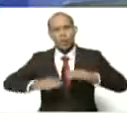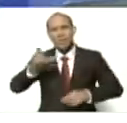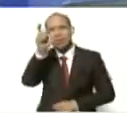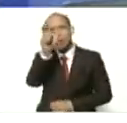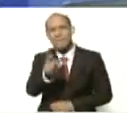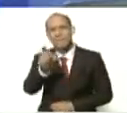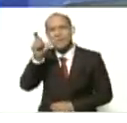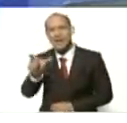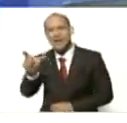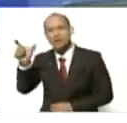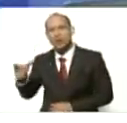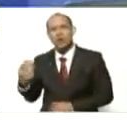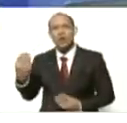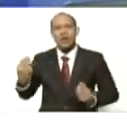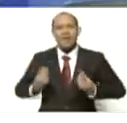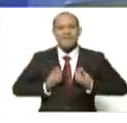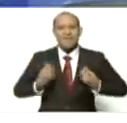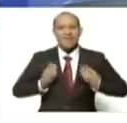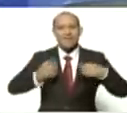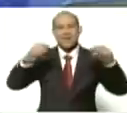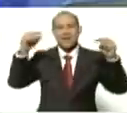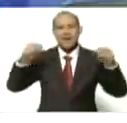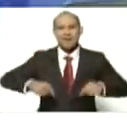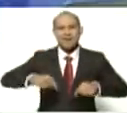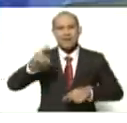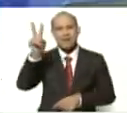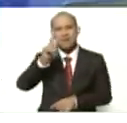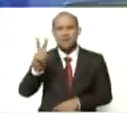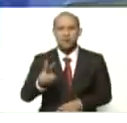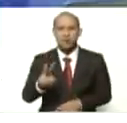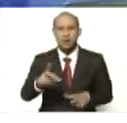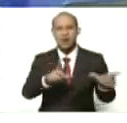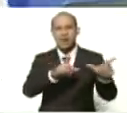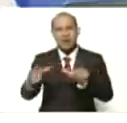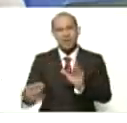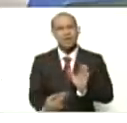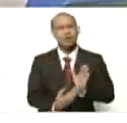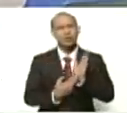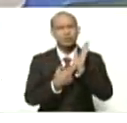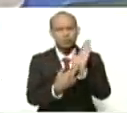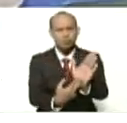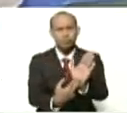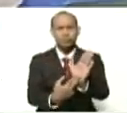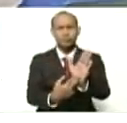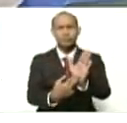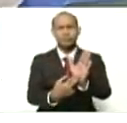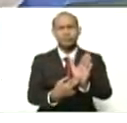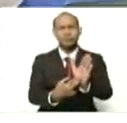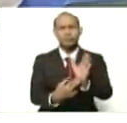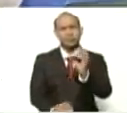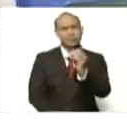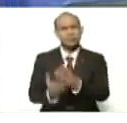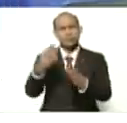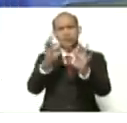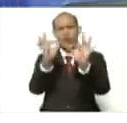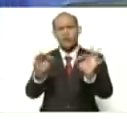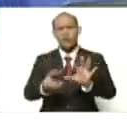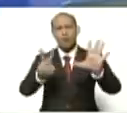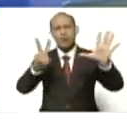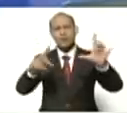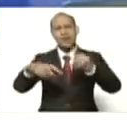que vivimos aquí ya hemos demostrado que perfeccionando el método venezolano del